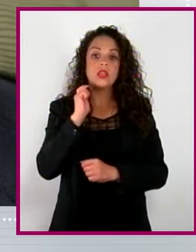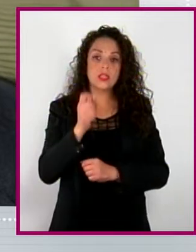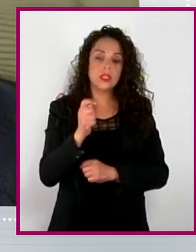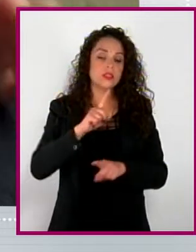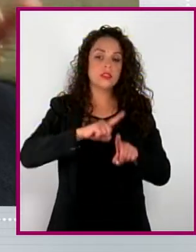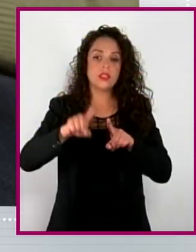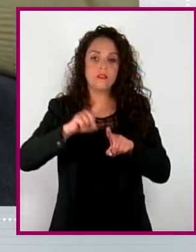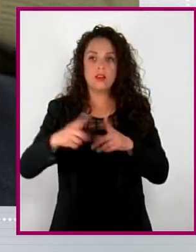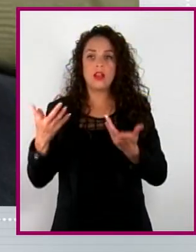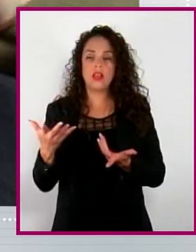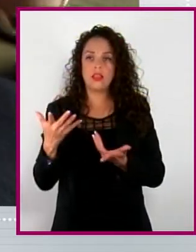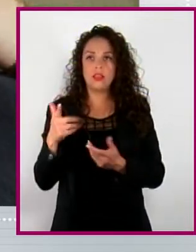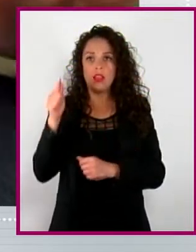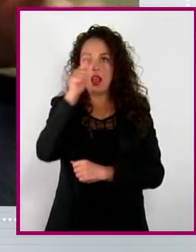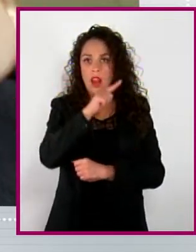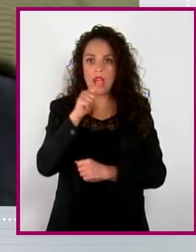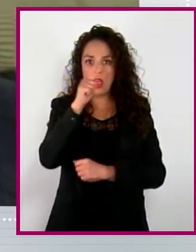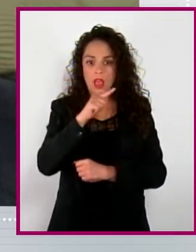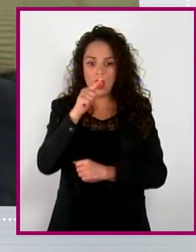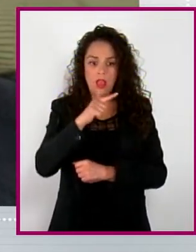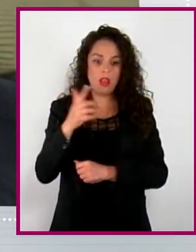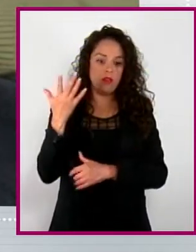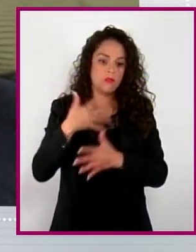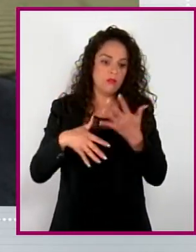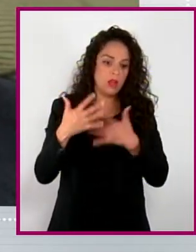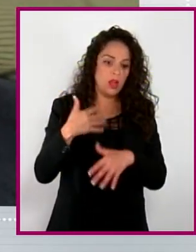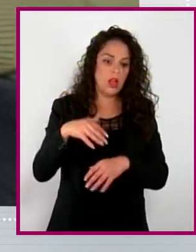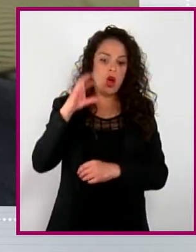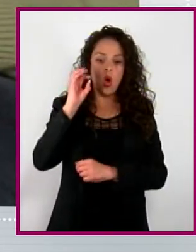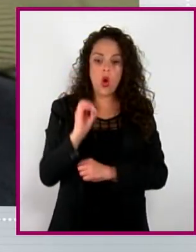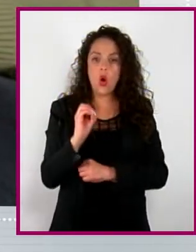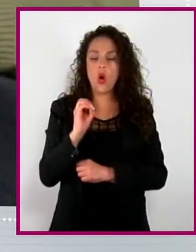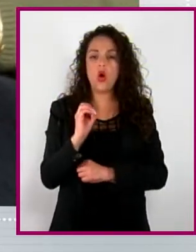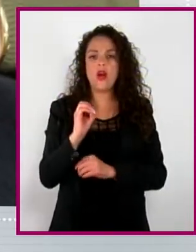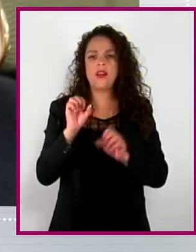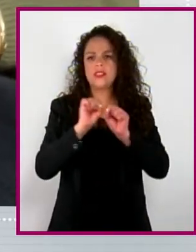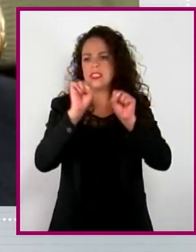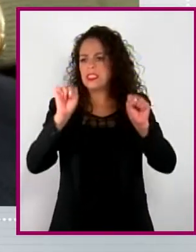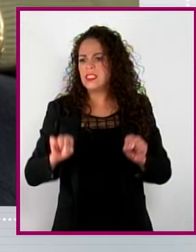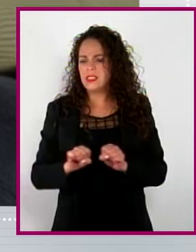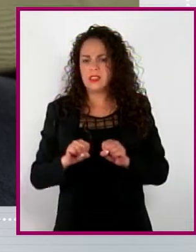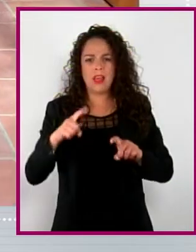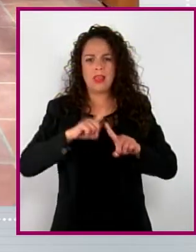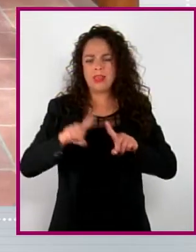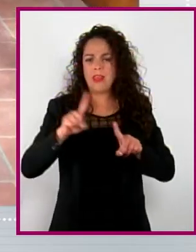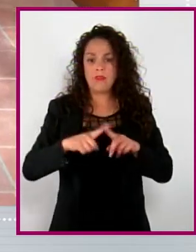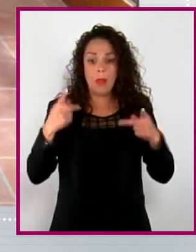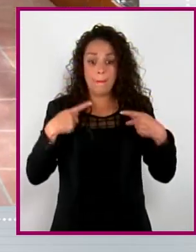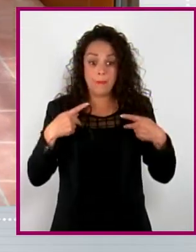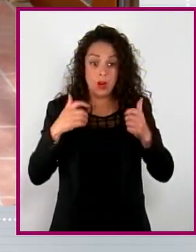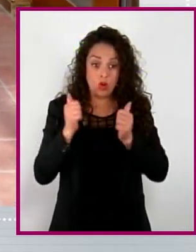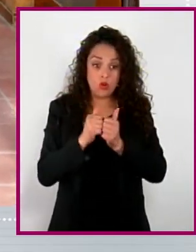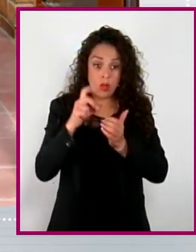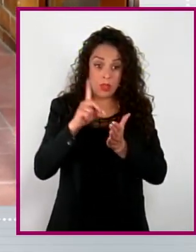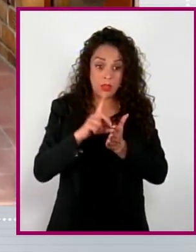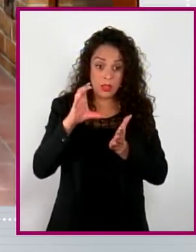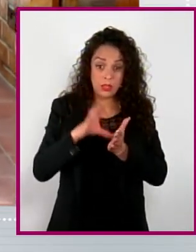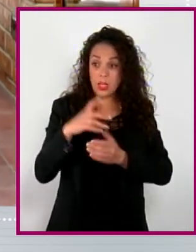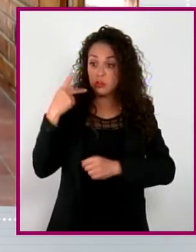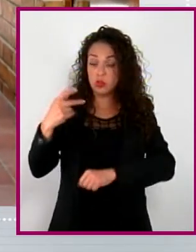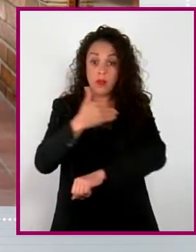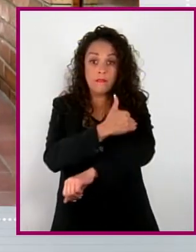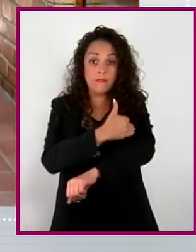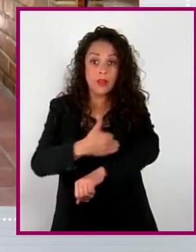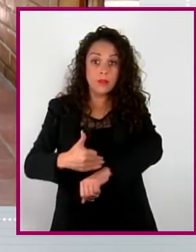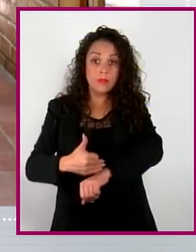lenguas, el lenguaje, los formatos, los sistemas que las personas con discapacidad y sus familias